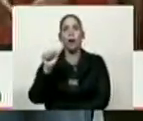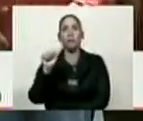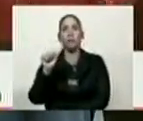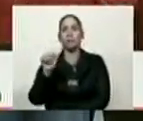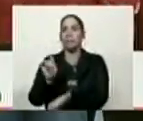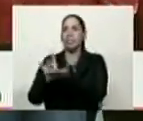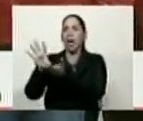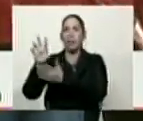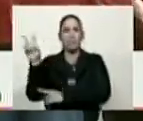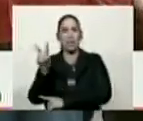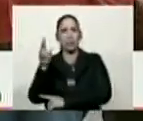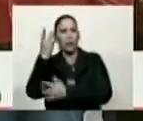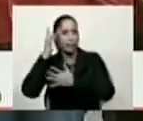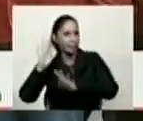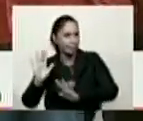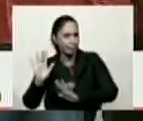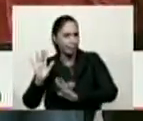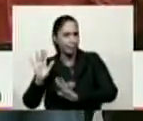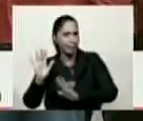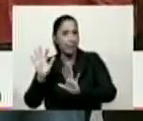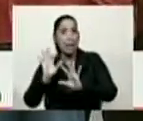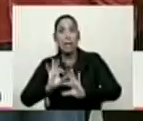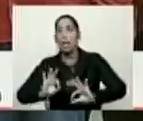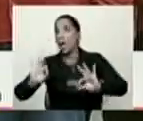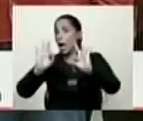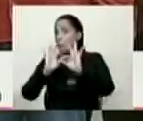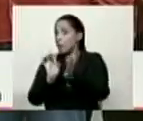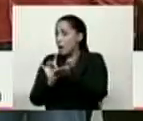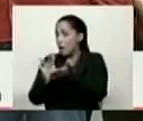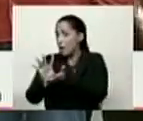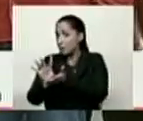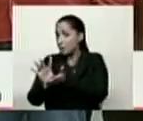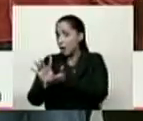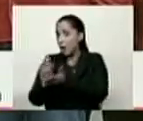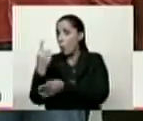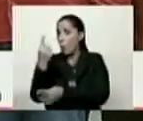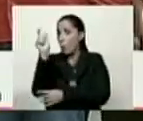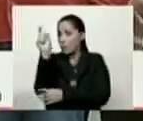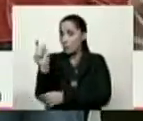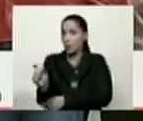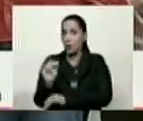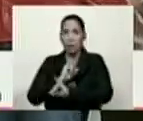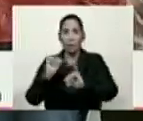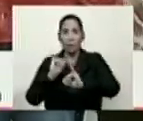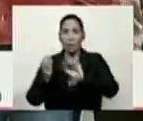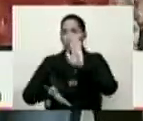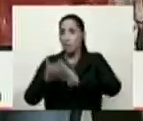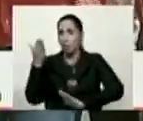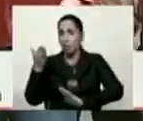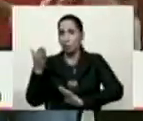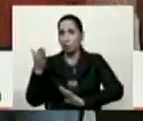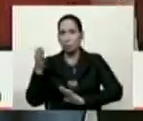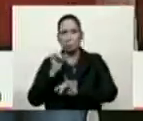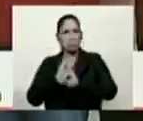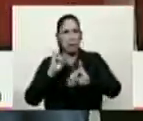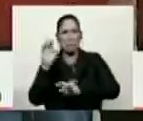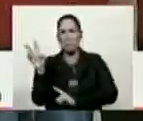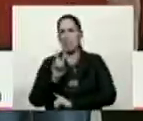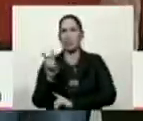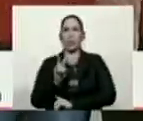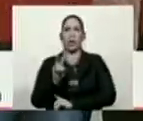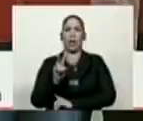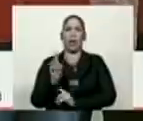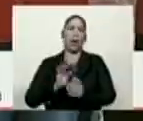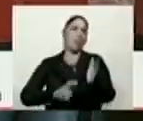Venezuela. Nadie echa a alguien que ya se fue. Y Venezuela ya se había ido de la OEA desde hace